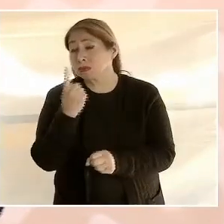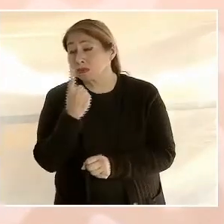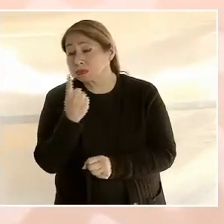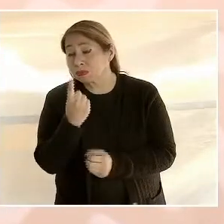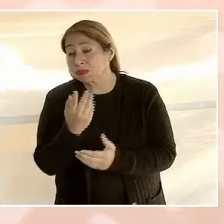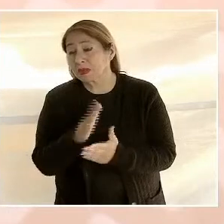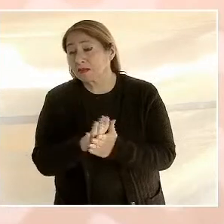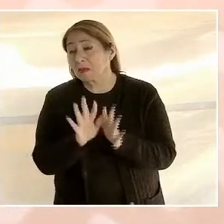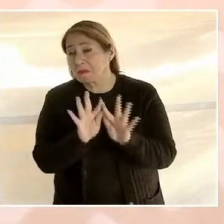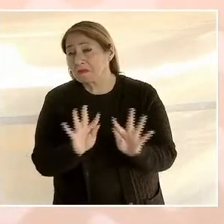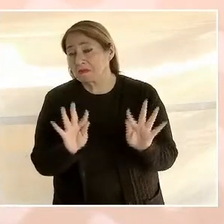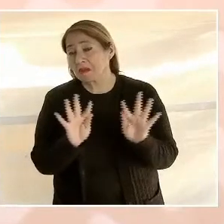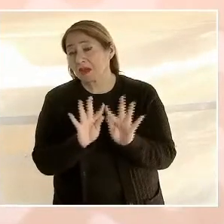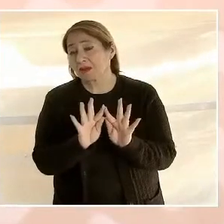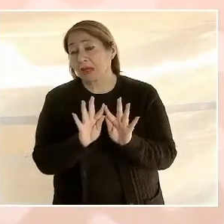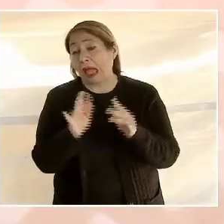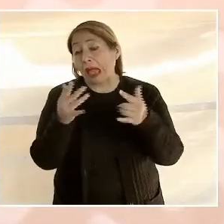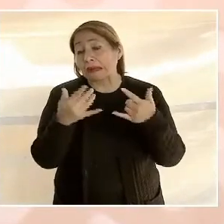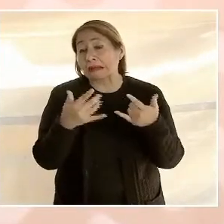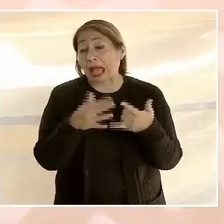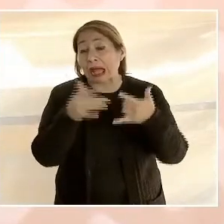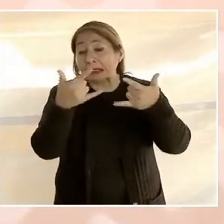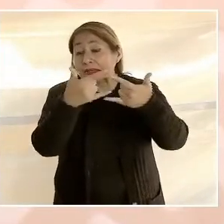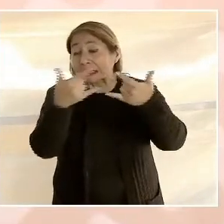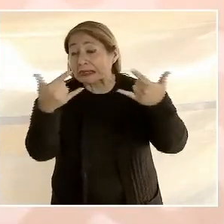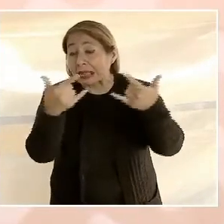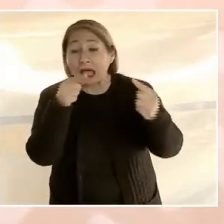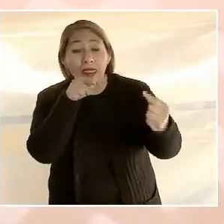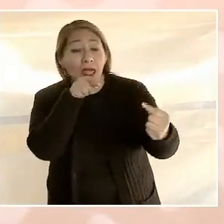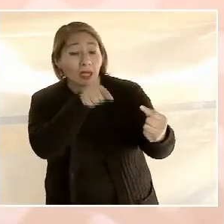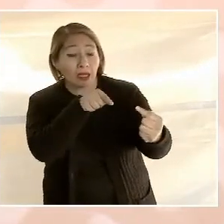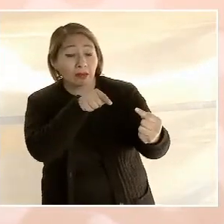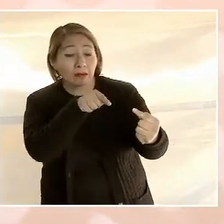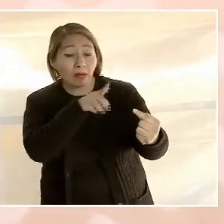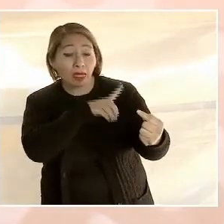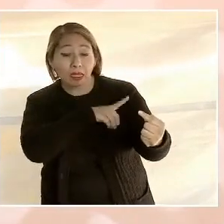historia es la maestra de la vida